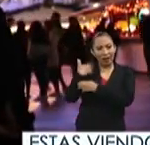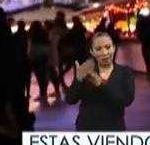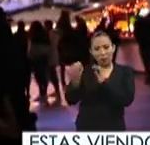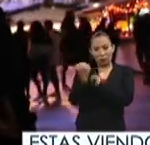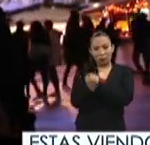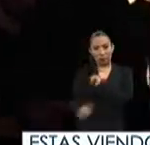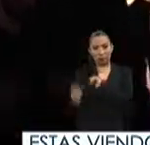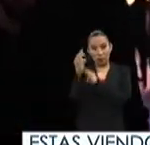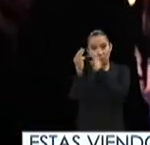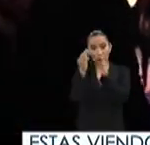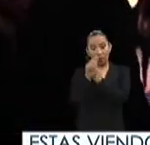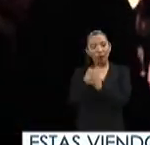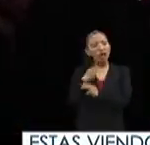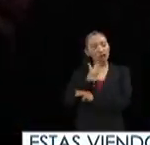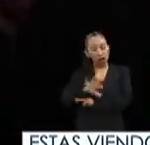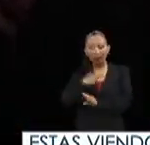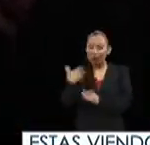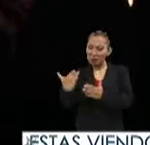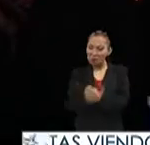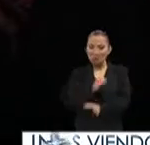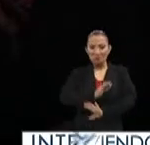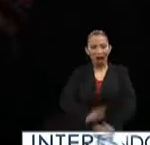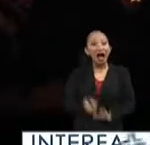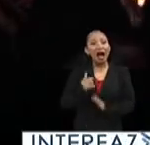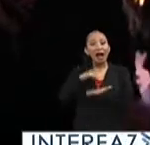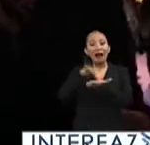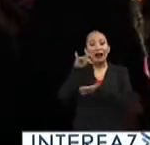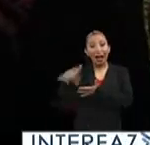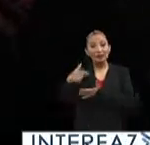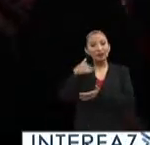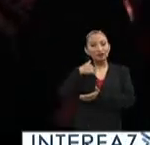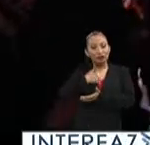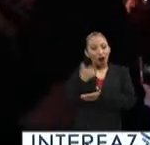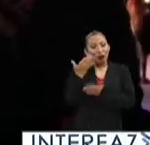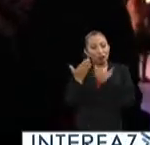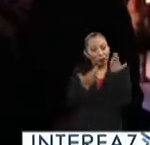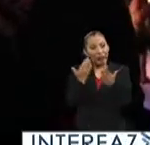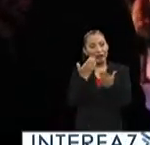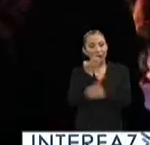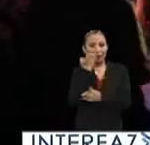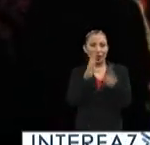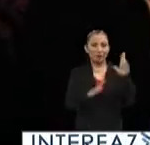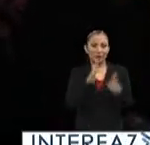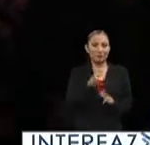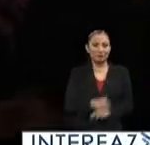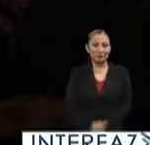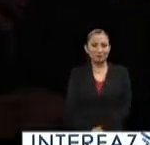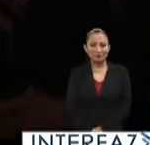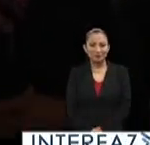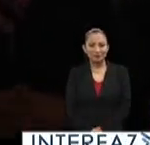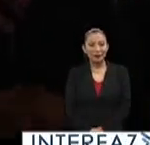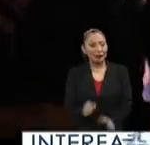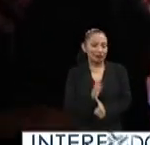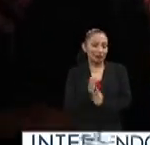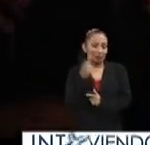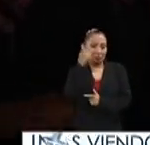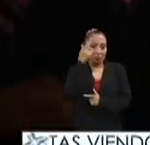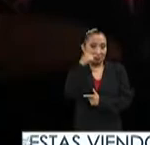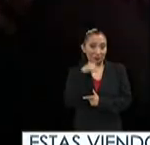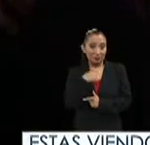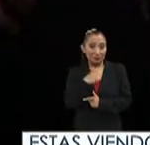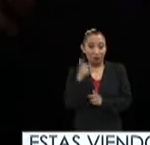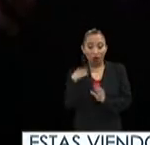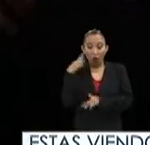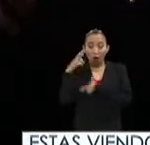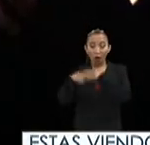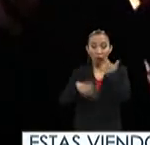de prestigio mundial, y lo he logrado gracias a que estoy estudiando en una escuela normal. Entonces, para mí, cuando